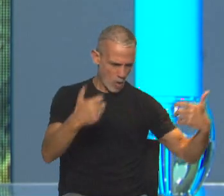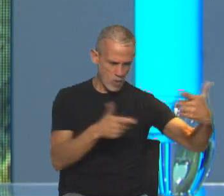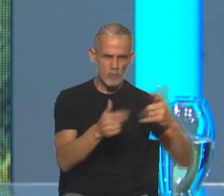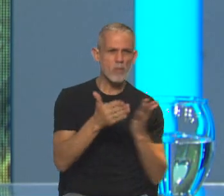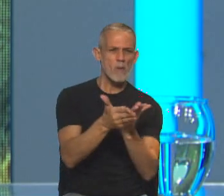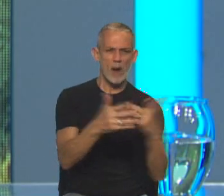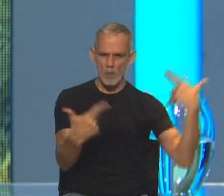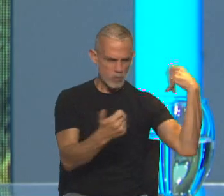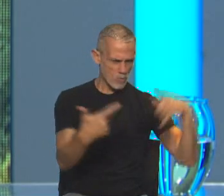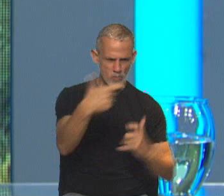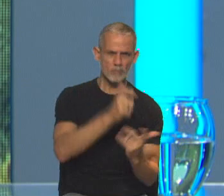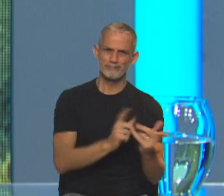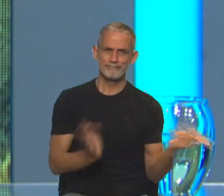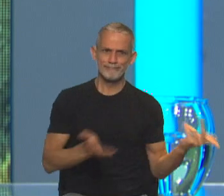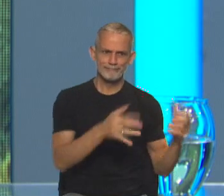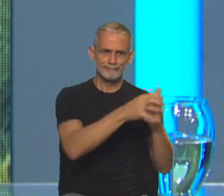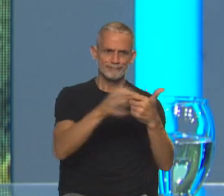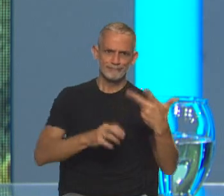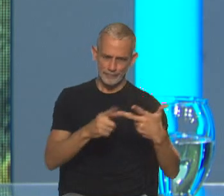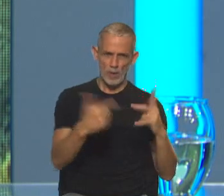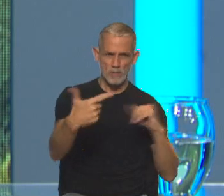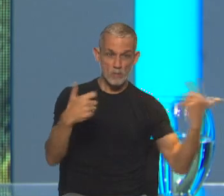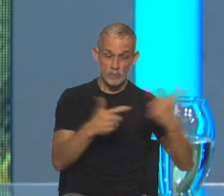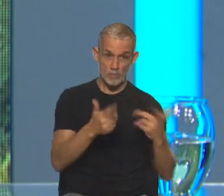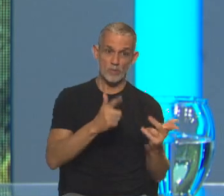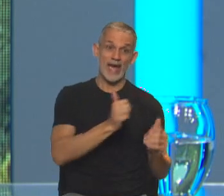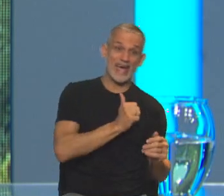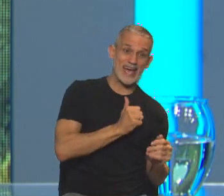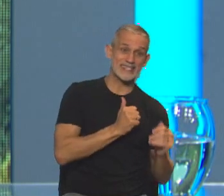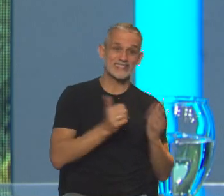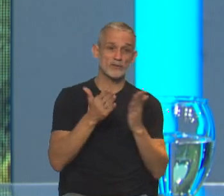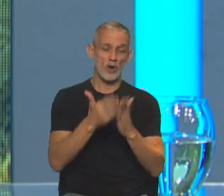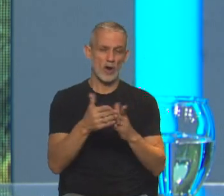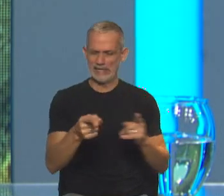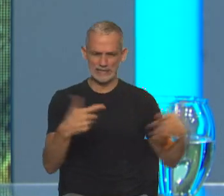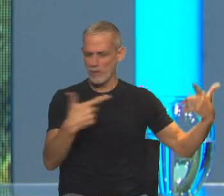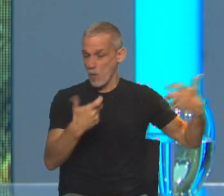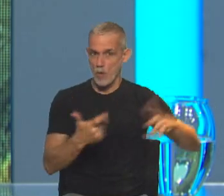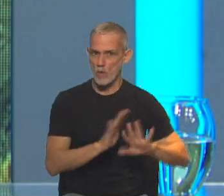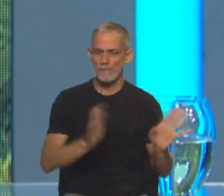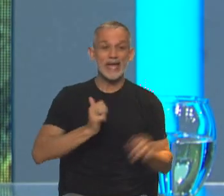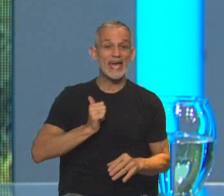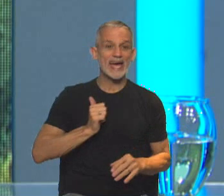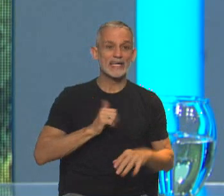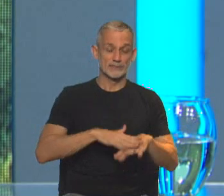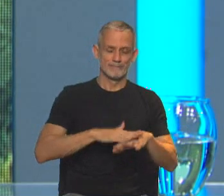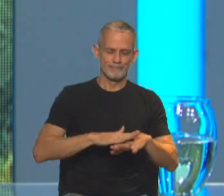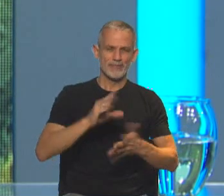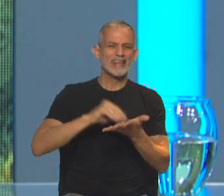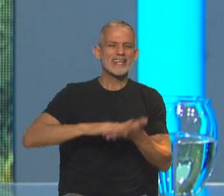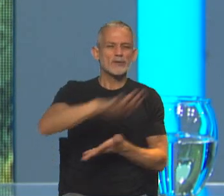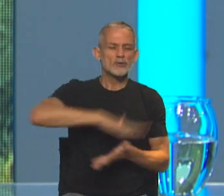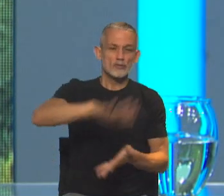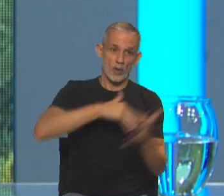Había como todo el tipo, sobre todo una interna muy fuerte entre la Armada y el Ejército, que el Ejército fue como el que más responsabilidad territorial